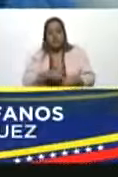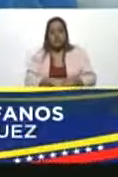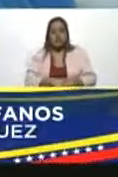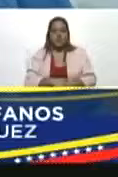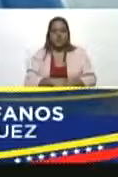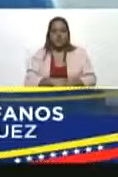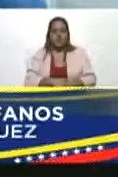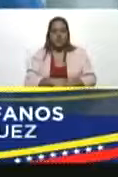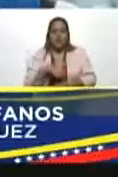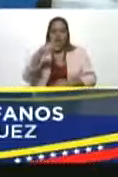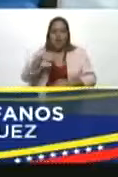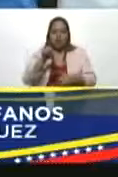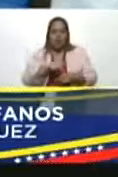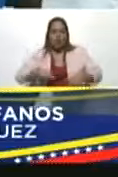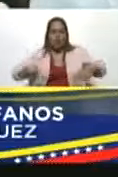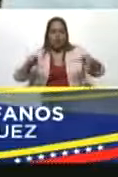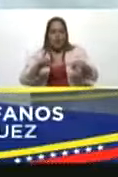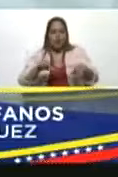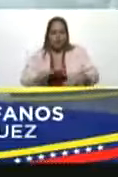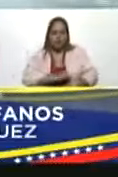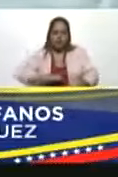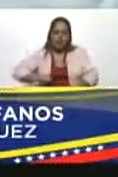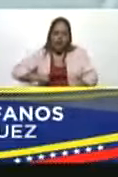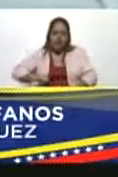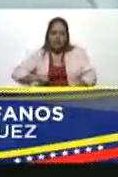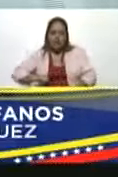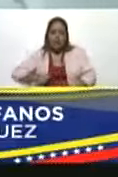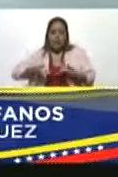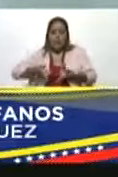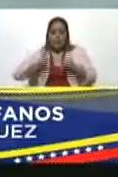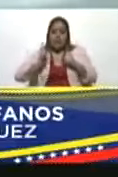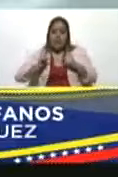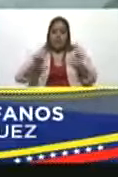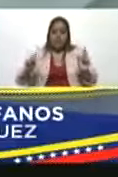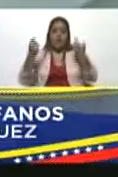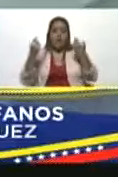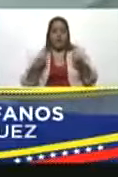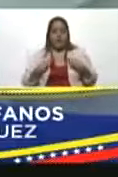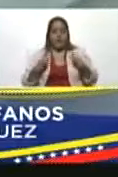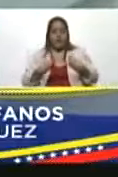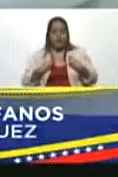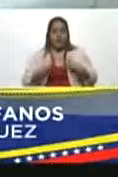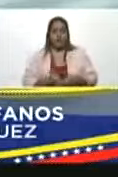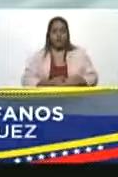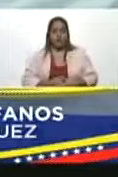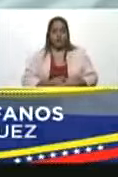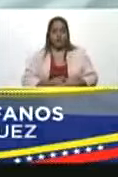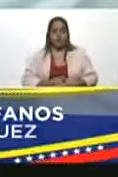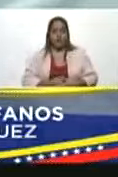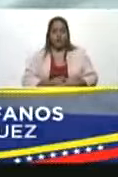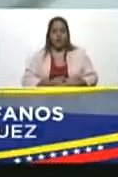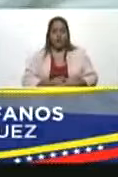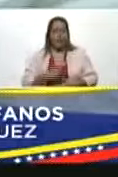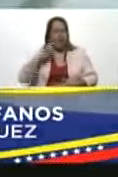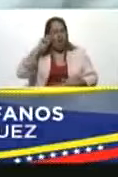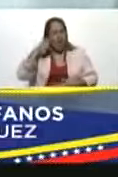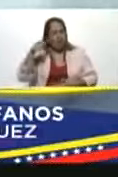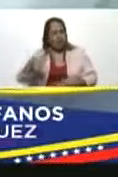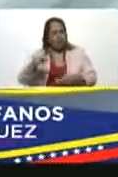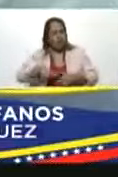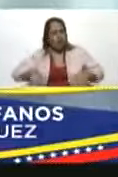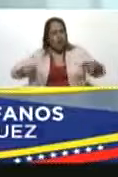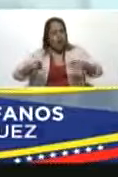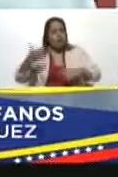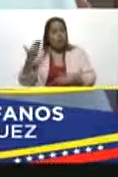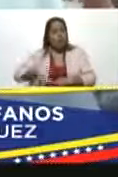estos quirófanos electivos quirúrgicos que nos van a permitir seguir salvando vidas. Recordemos que para estos quirófanos es